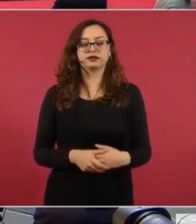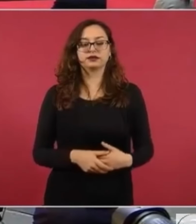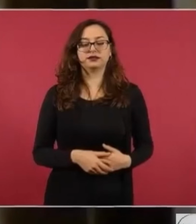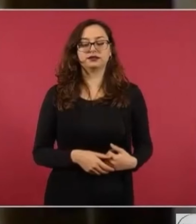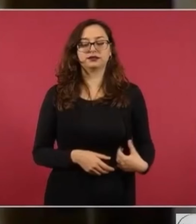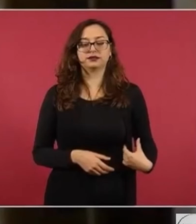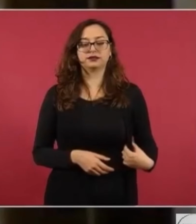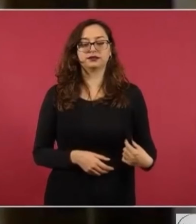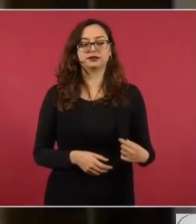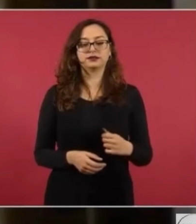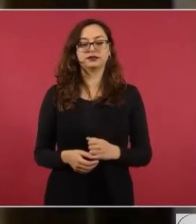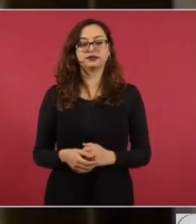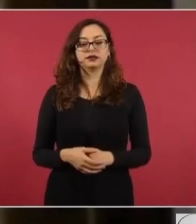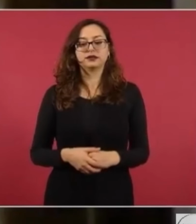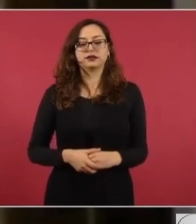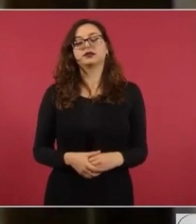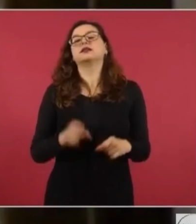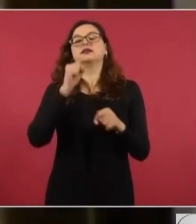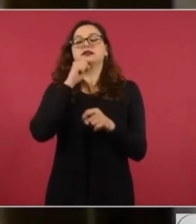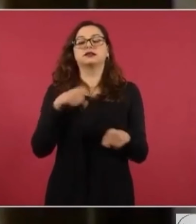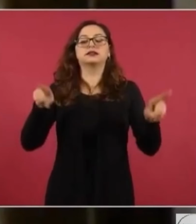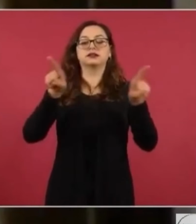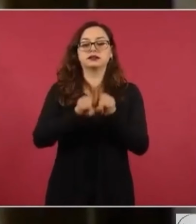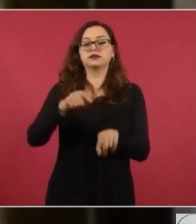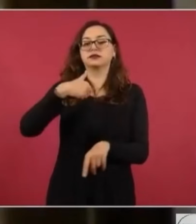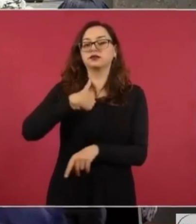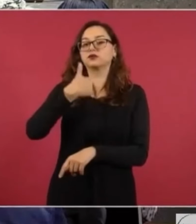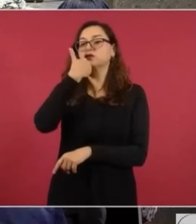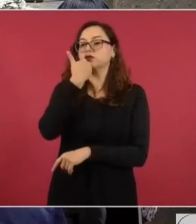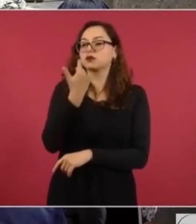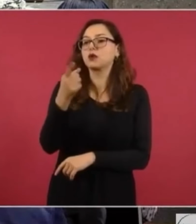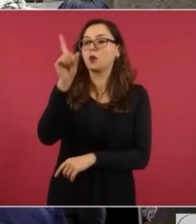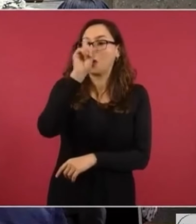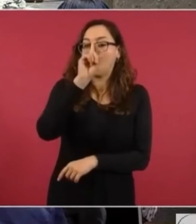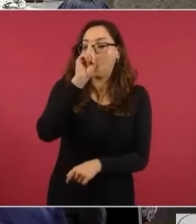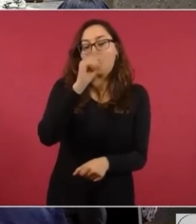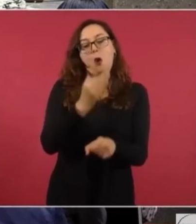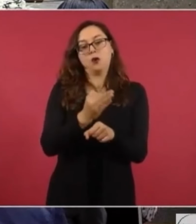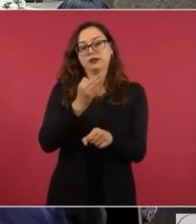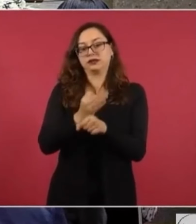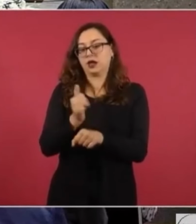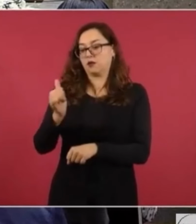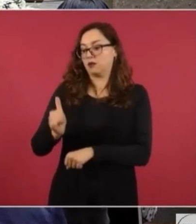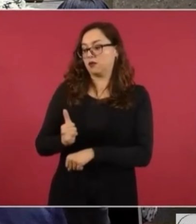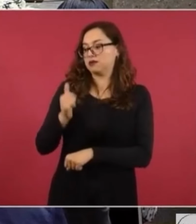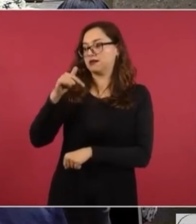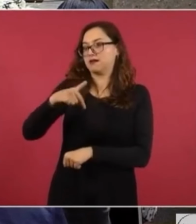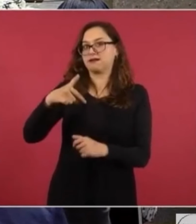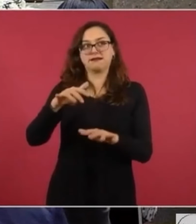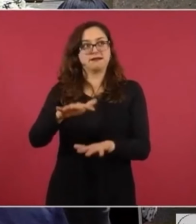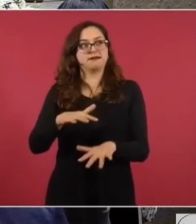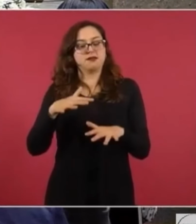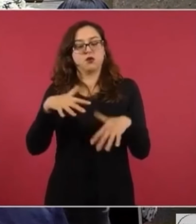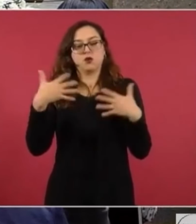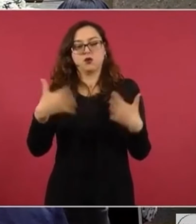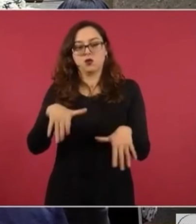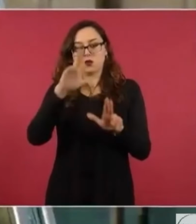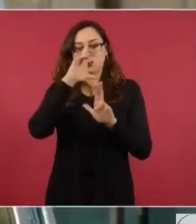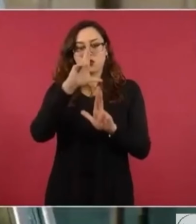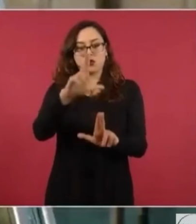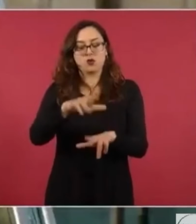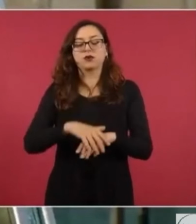Además, me atrevo a sugerir, aprovechando esta ocasión tan solemne, que